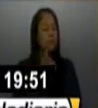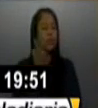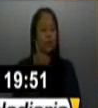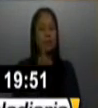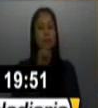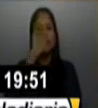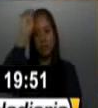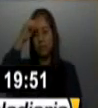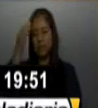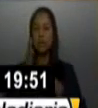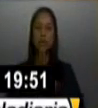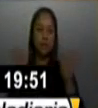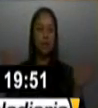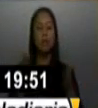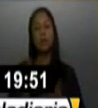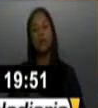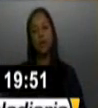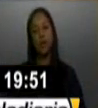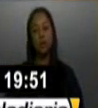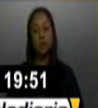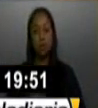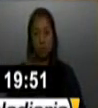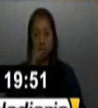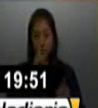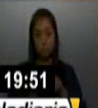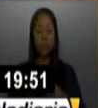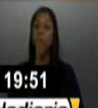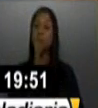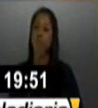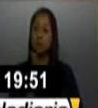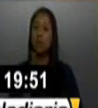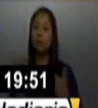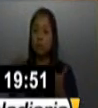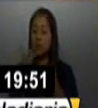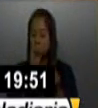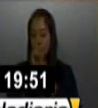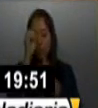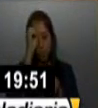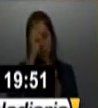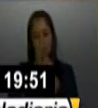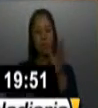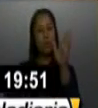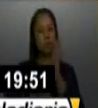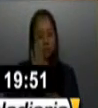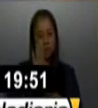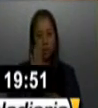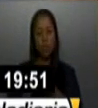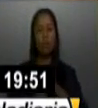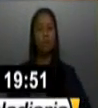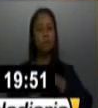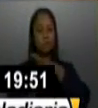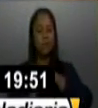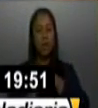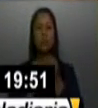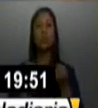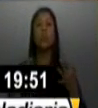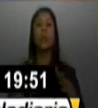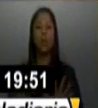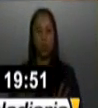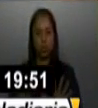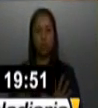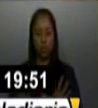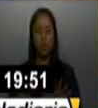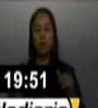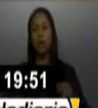de la política general de gobierno y es una respuesta del objetivo de desarrollo sostenible número 8, en